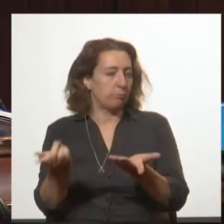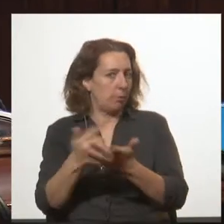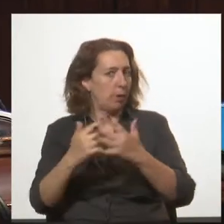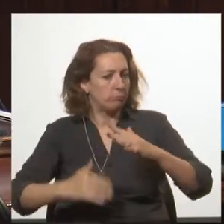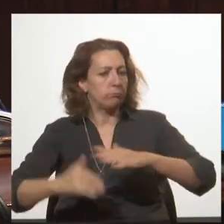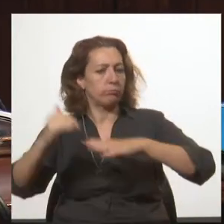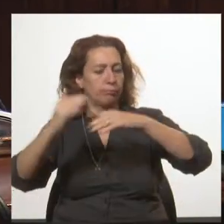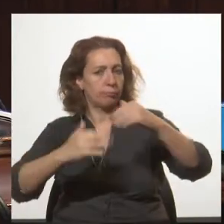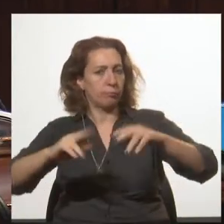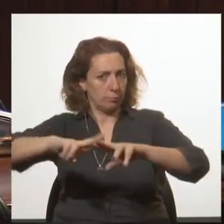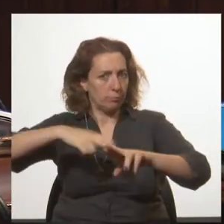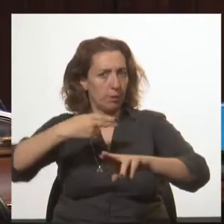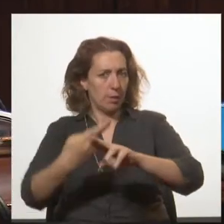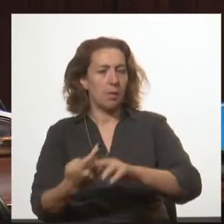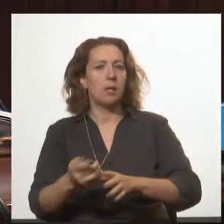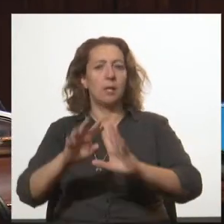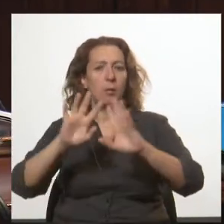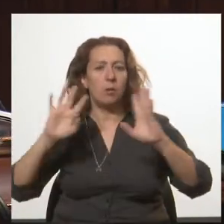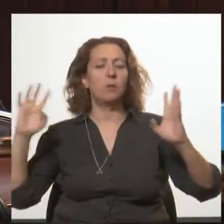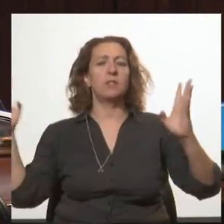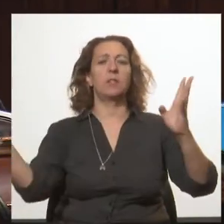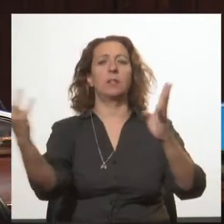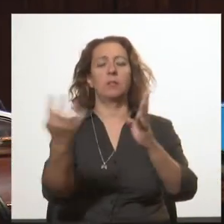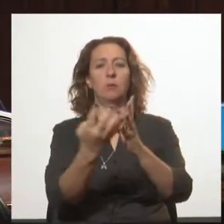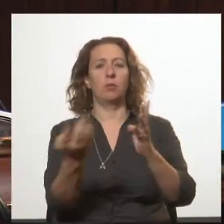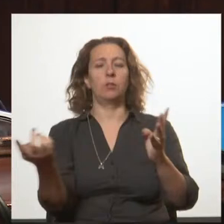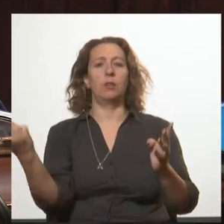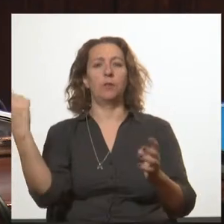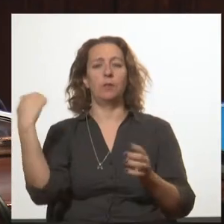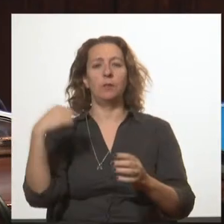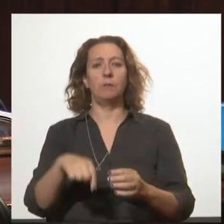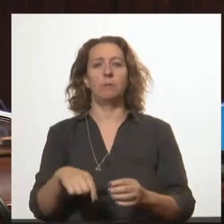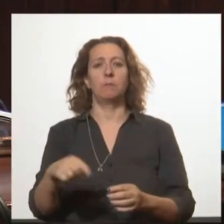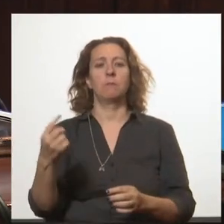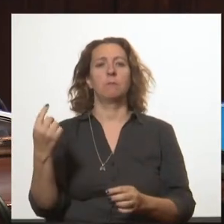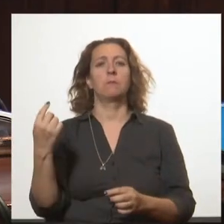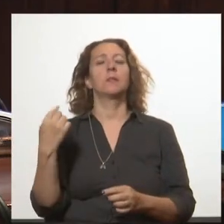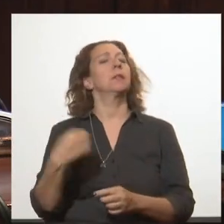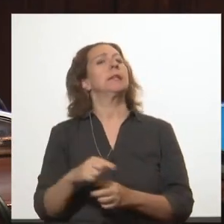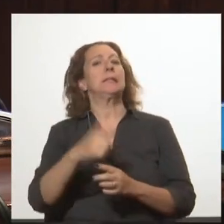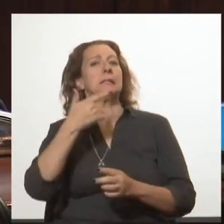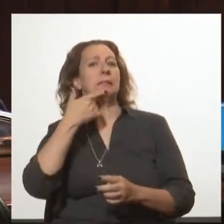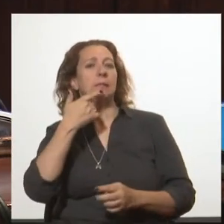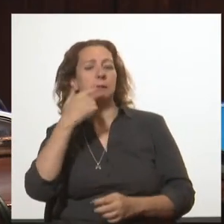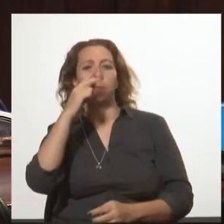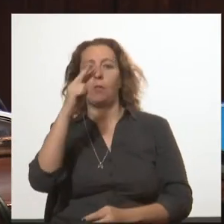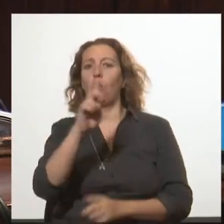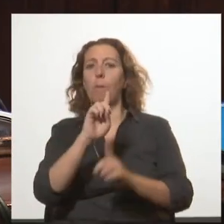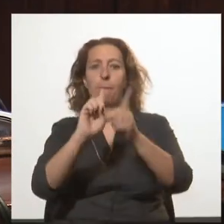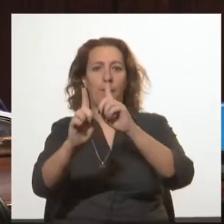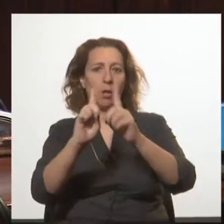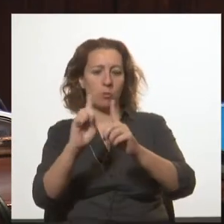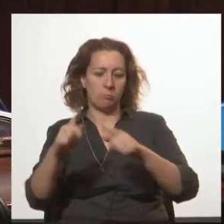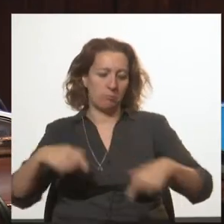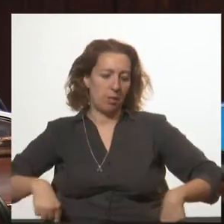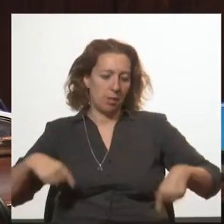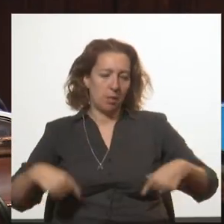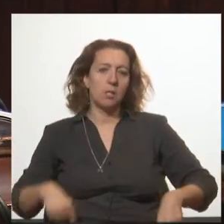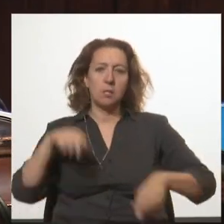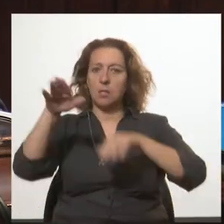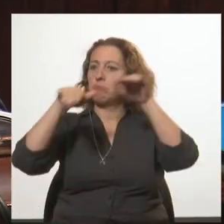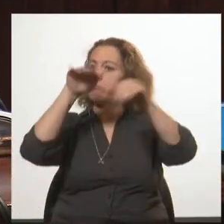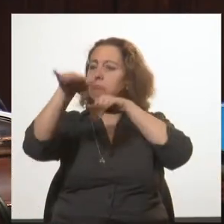tenía que ver con el 2000 denominado proyecto feria de valència en septiembre del 2011 la intendencia llama